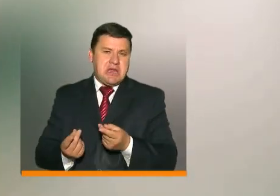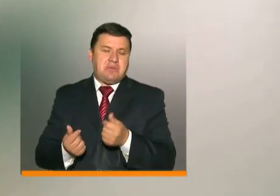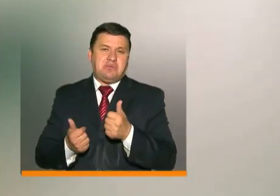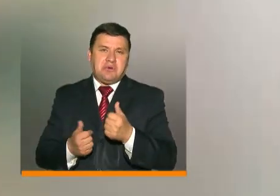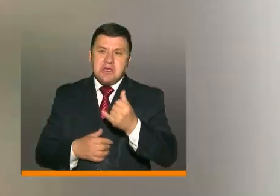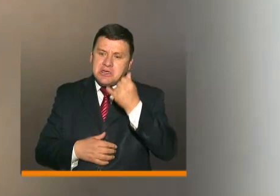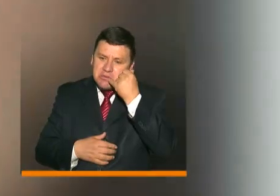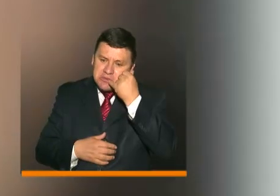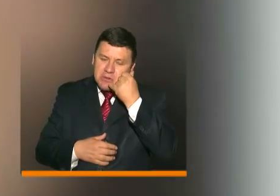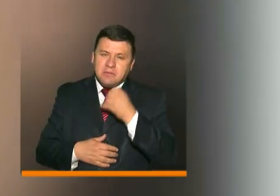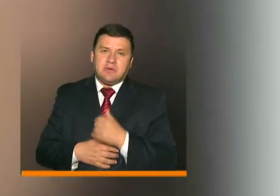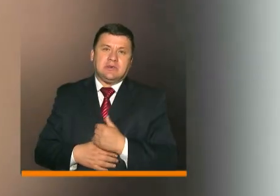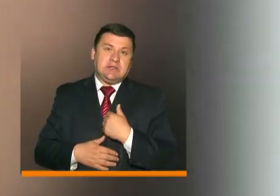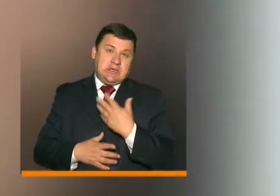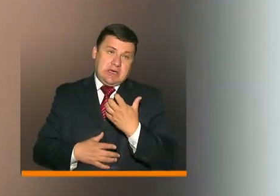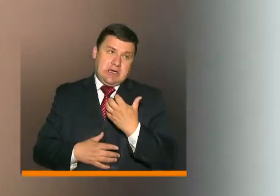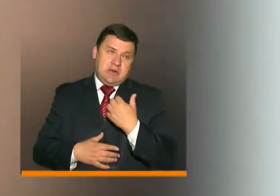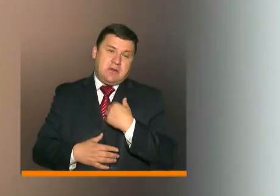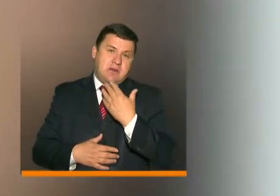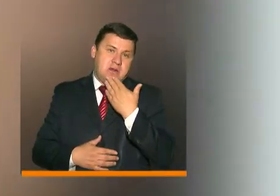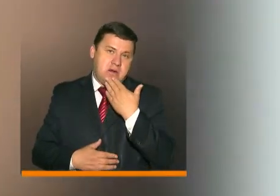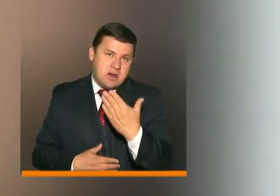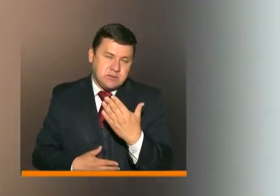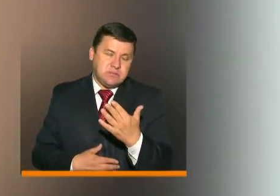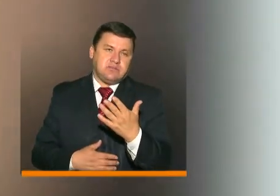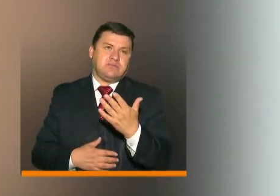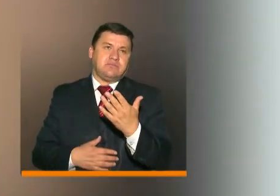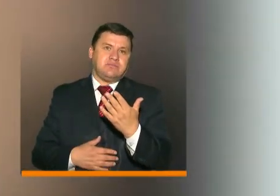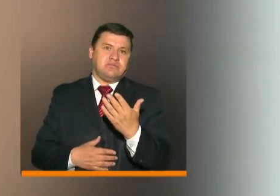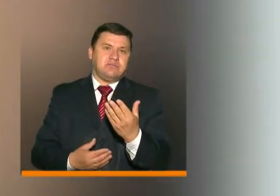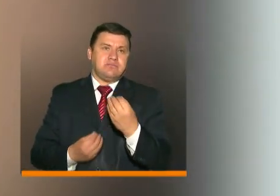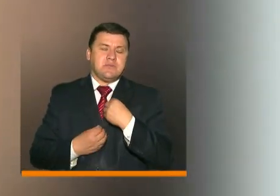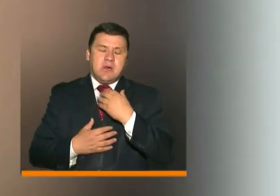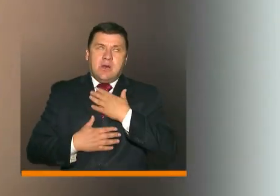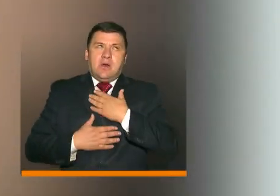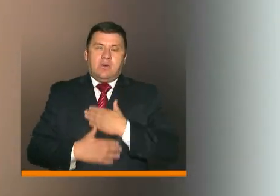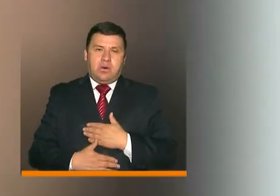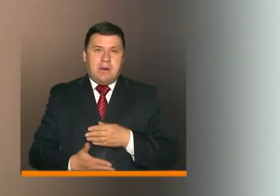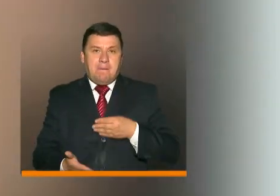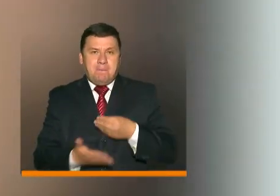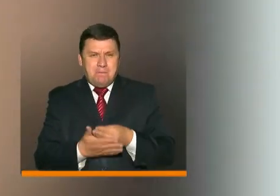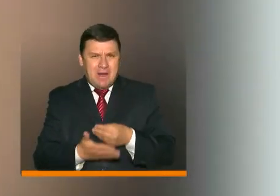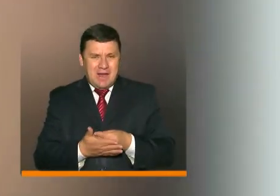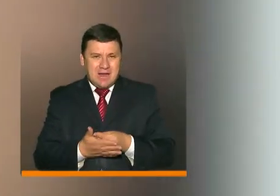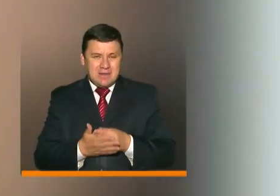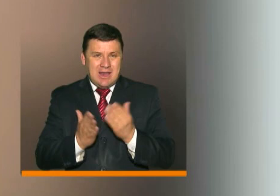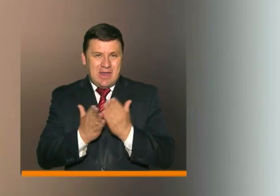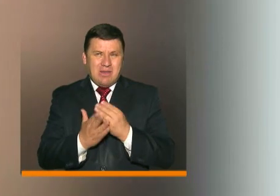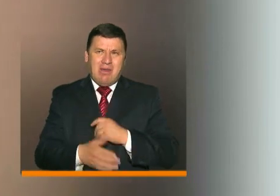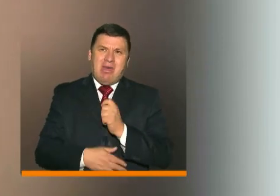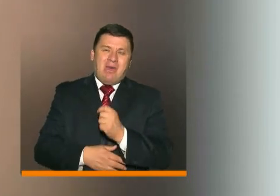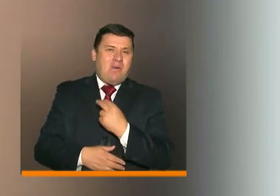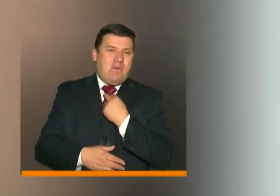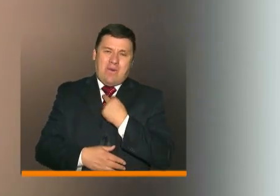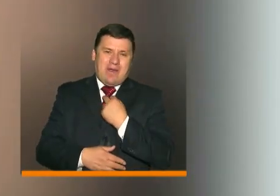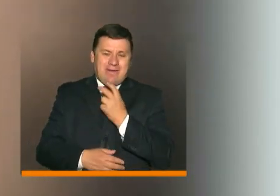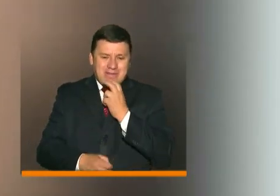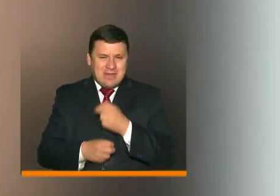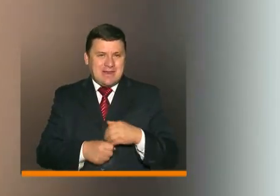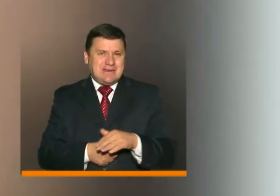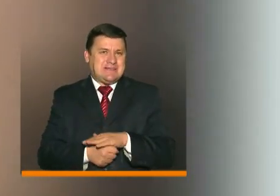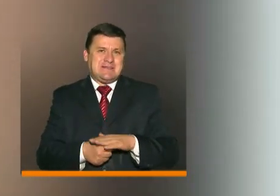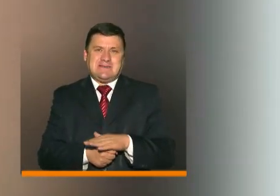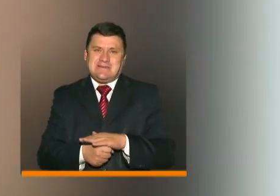vía telefónica. Hoy quiero agradecer por el beneficio de alivio de pago en el crédito educativo. En este momento de